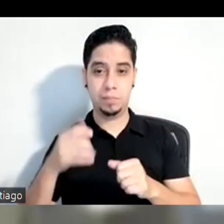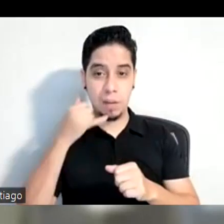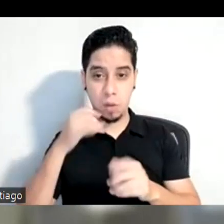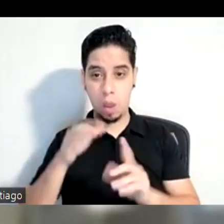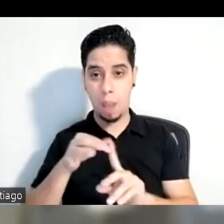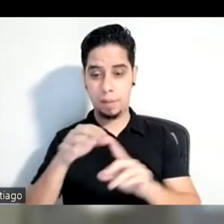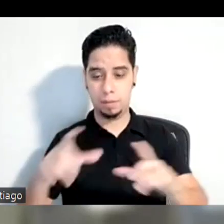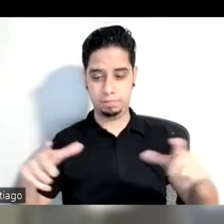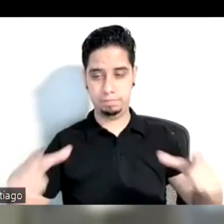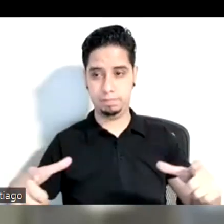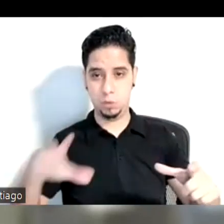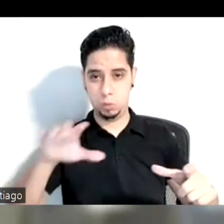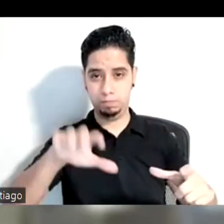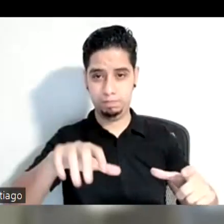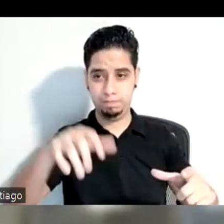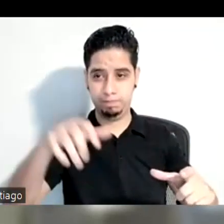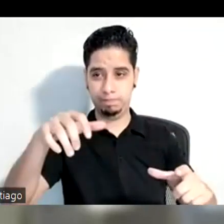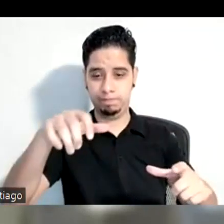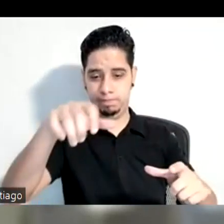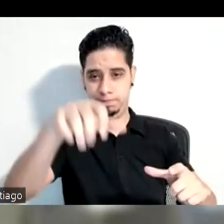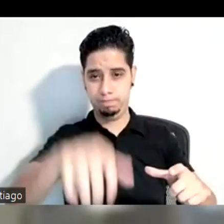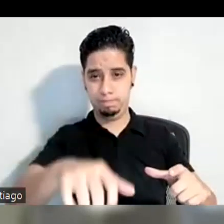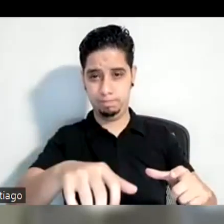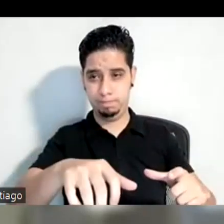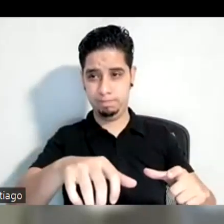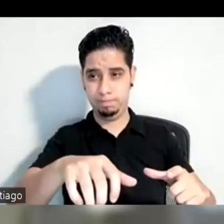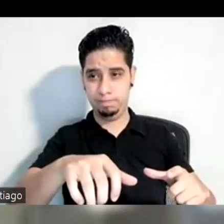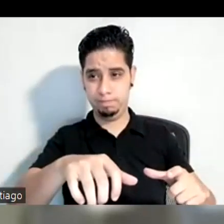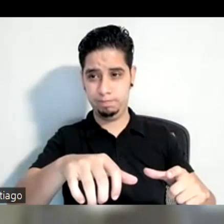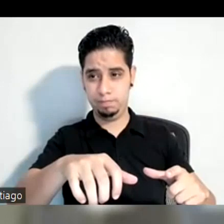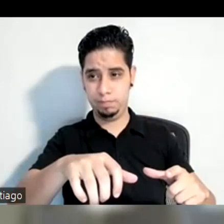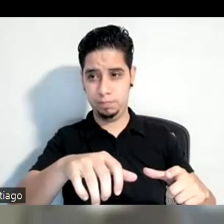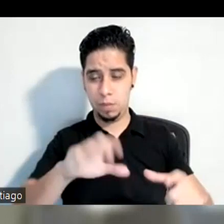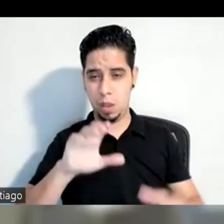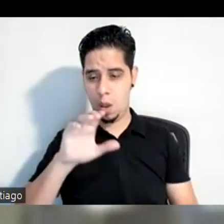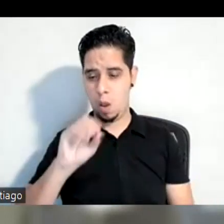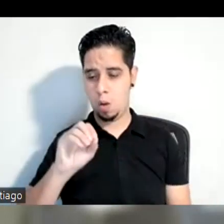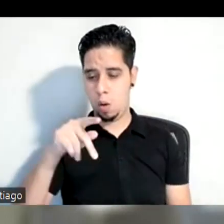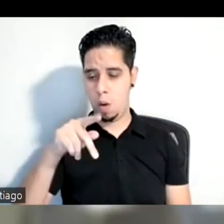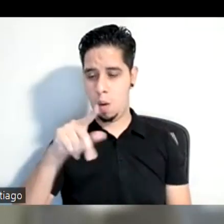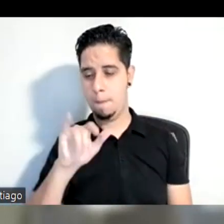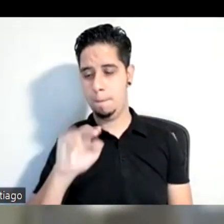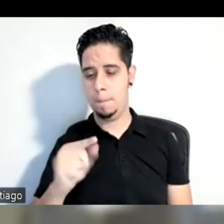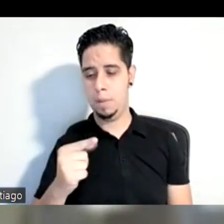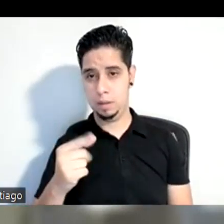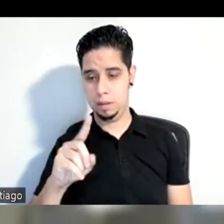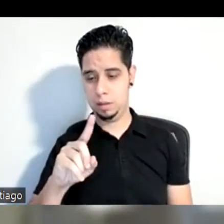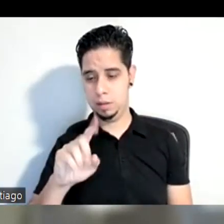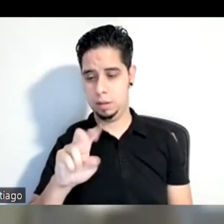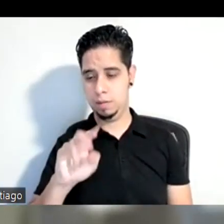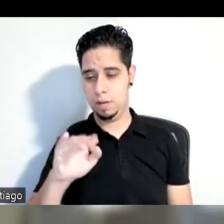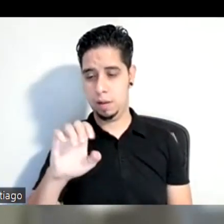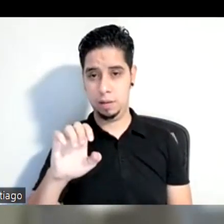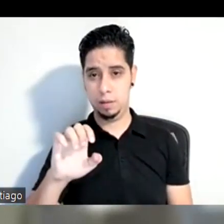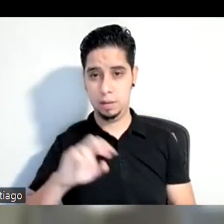cogías el manófono del teléfono, se lo ponías al, lo que llamaba en inglés, el coupling device, ¿verdad? Que no era, okay, no era otra cosa que